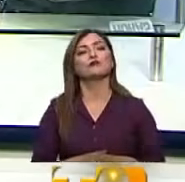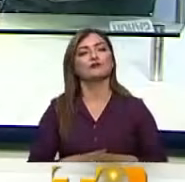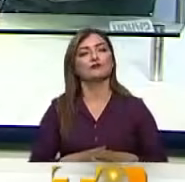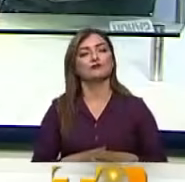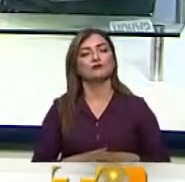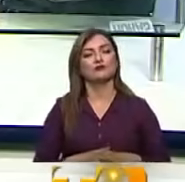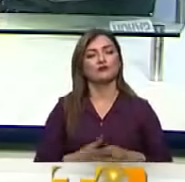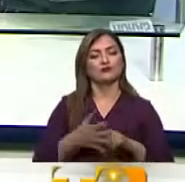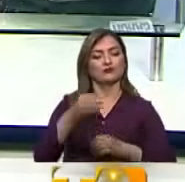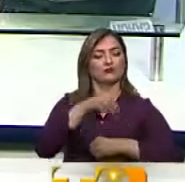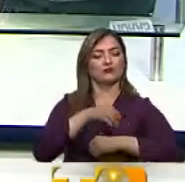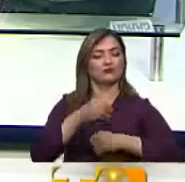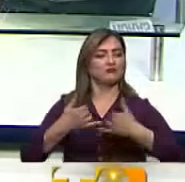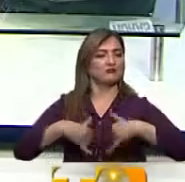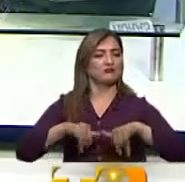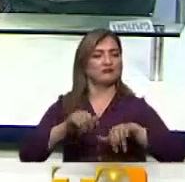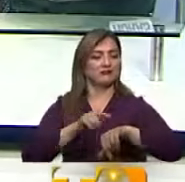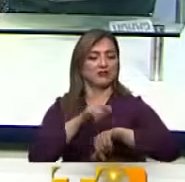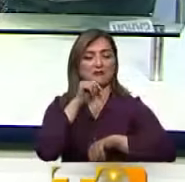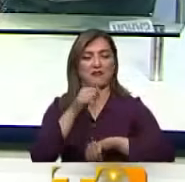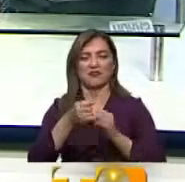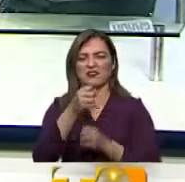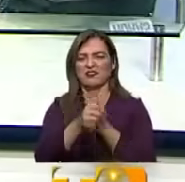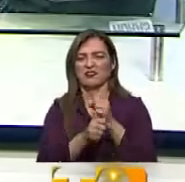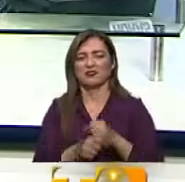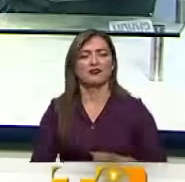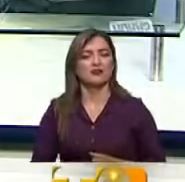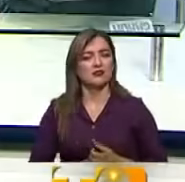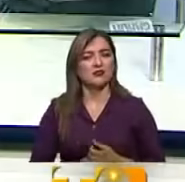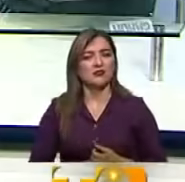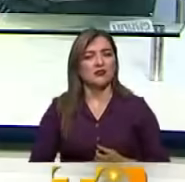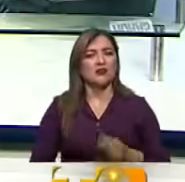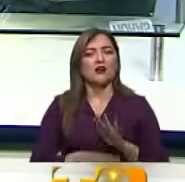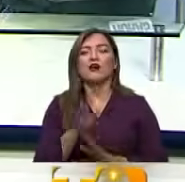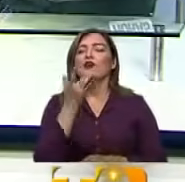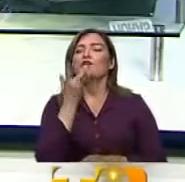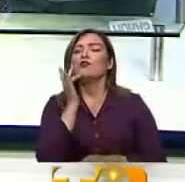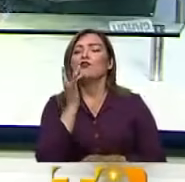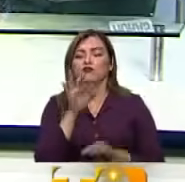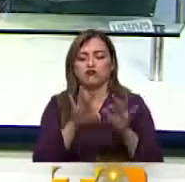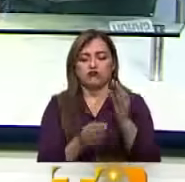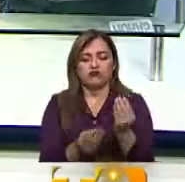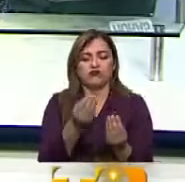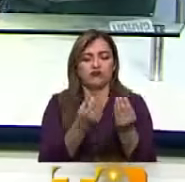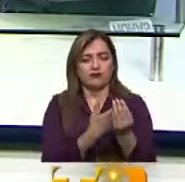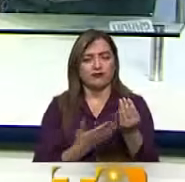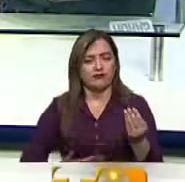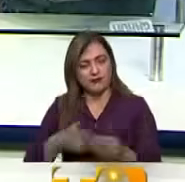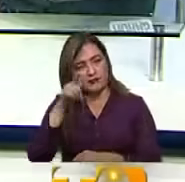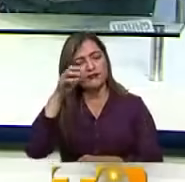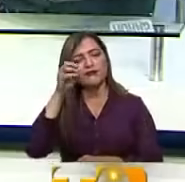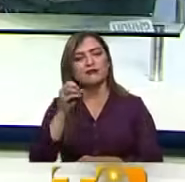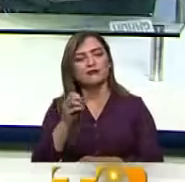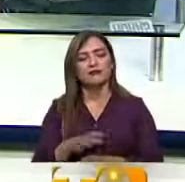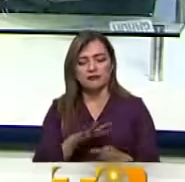extienden las ferias de monigotes en la capital a pocas horas de finalizar el año. Entre los personajes preferidos para quemar está el presidente Guillermo Lasso